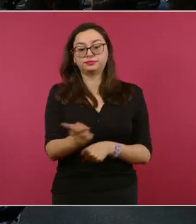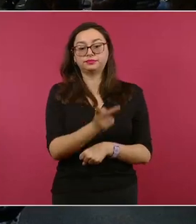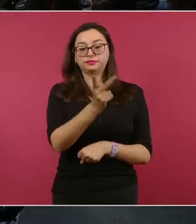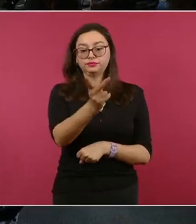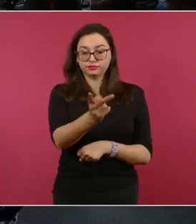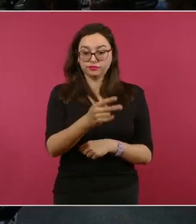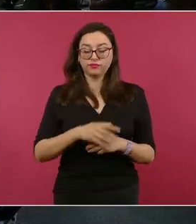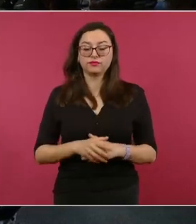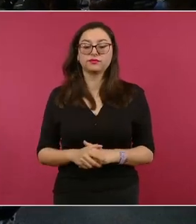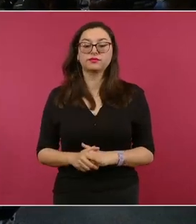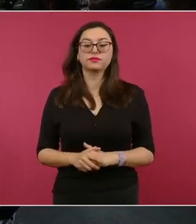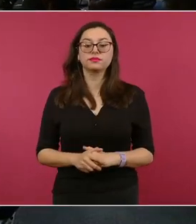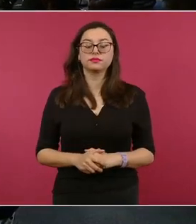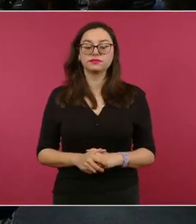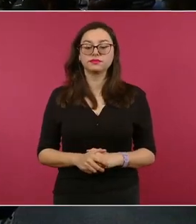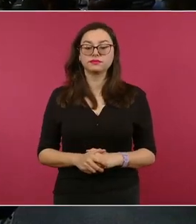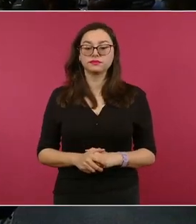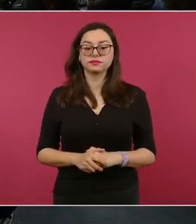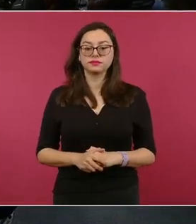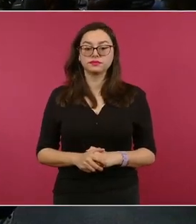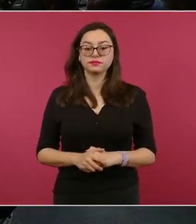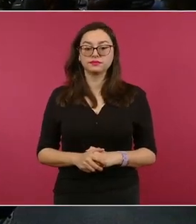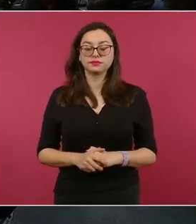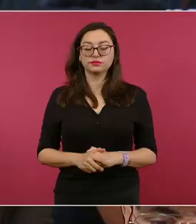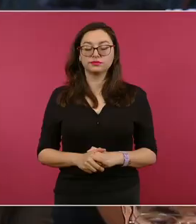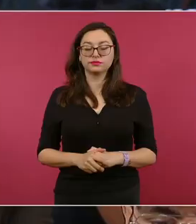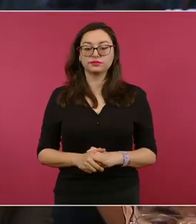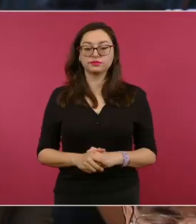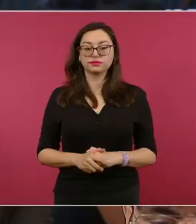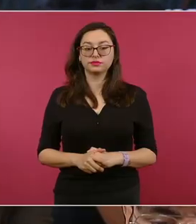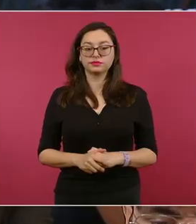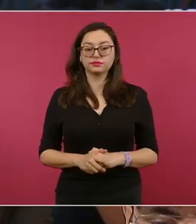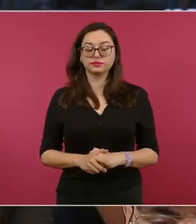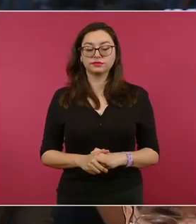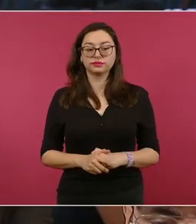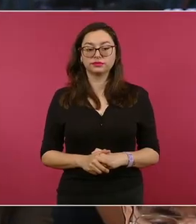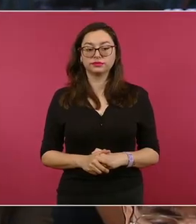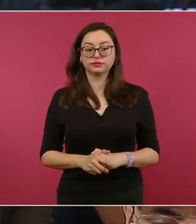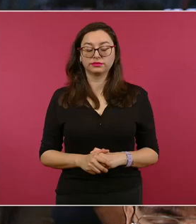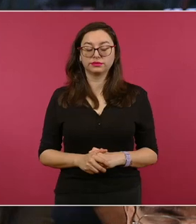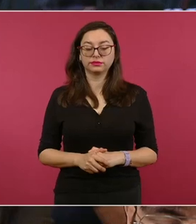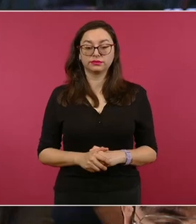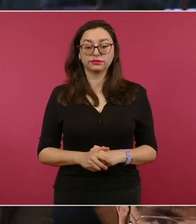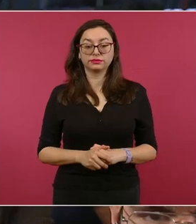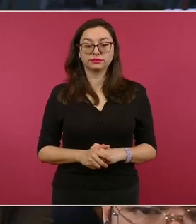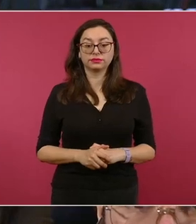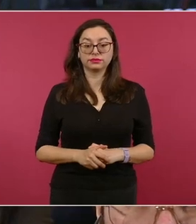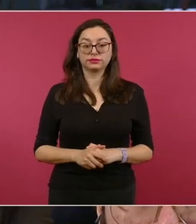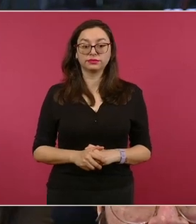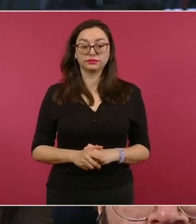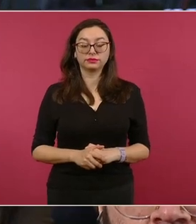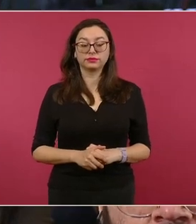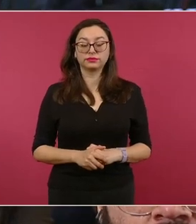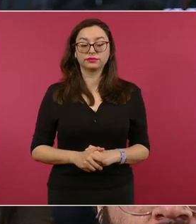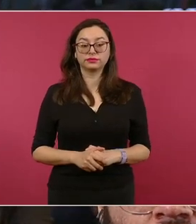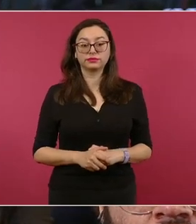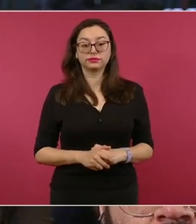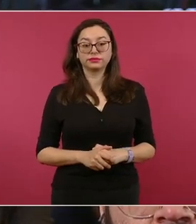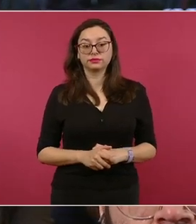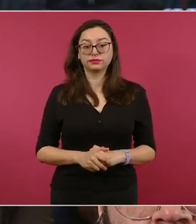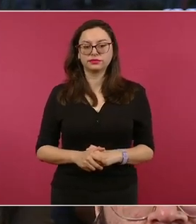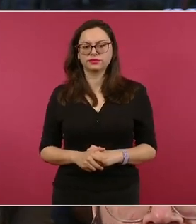¿qué le han dicho, qué información tiene sobre este pozo de la colonia Alfonso XIII